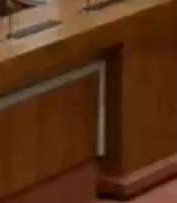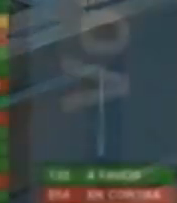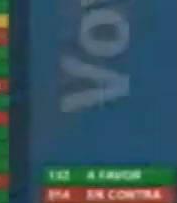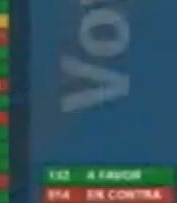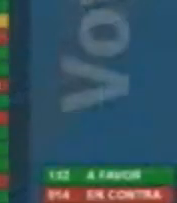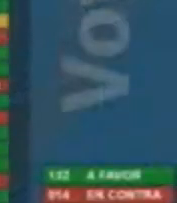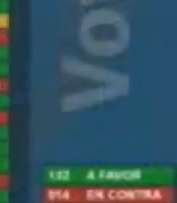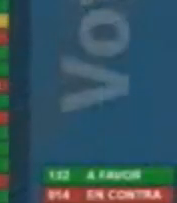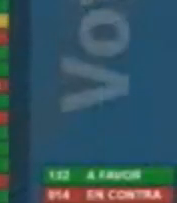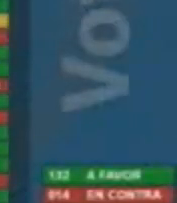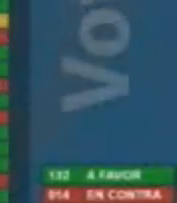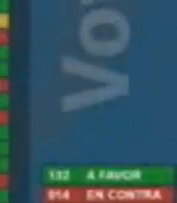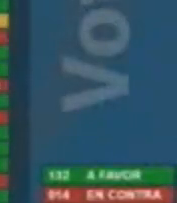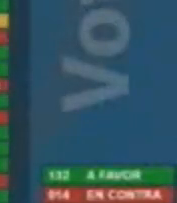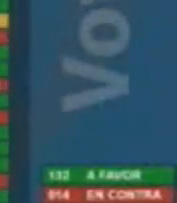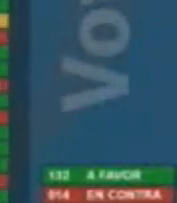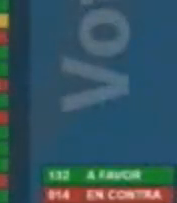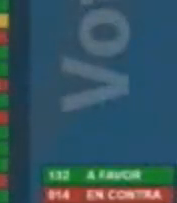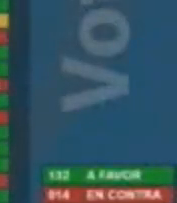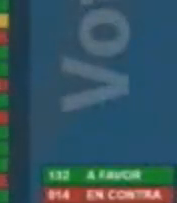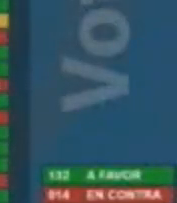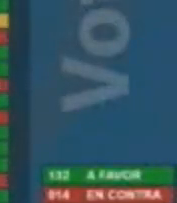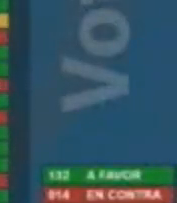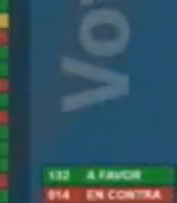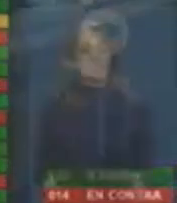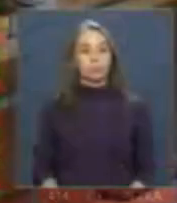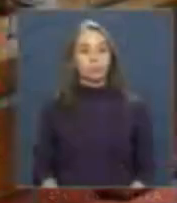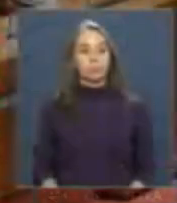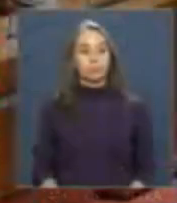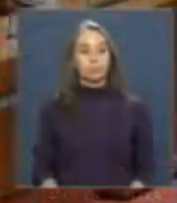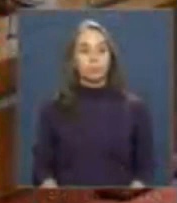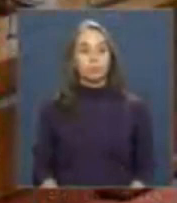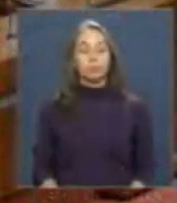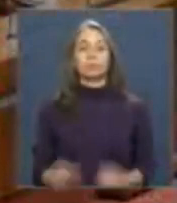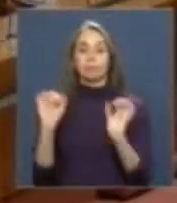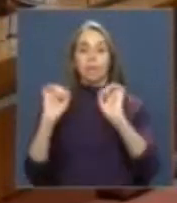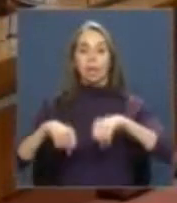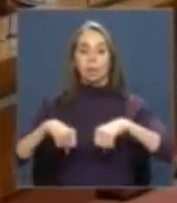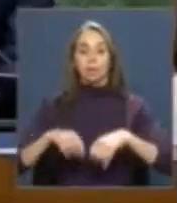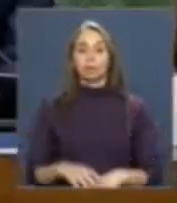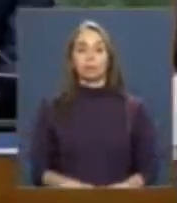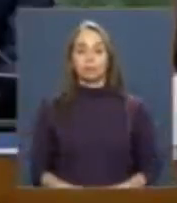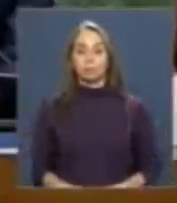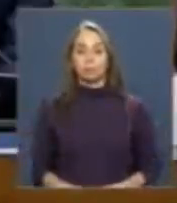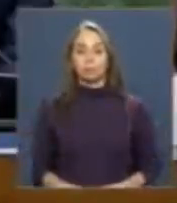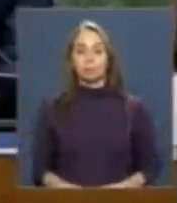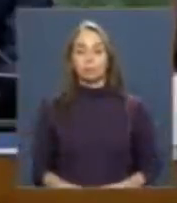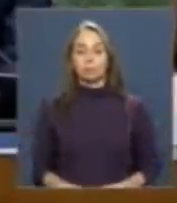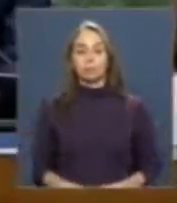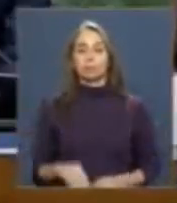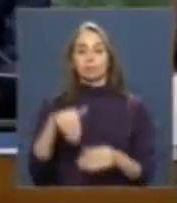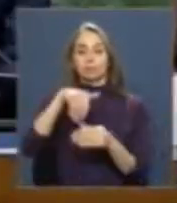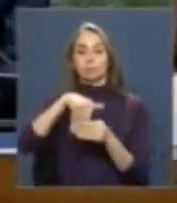afirmativa 132 votos que dos en contra seis abstenciones aprobado en votación